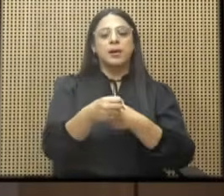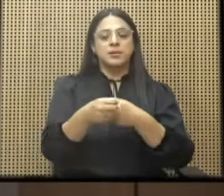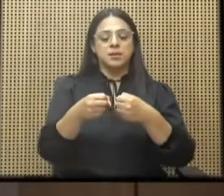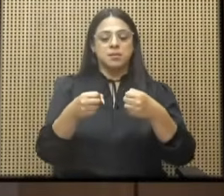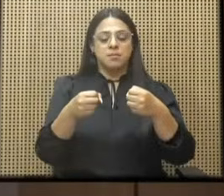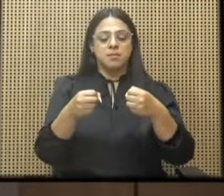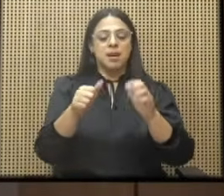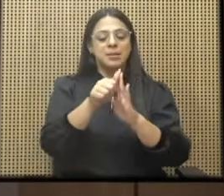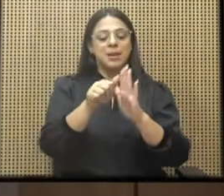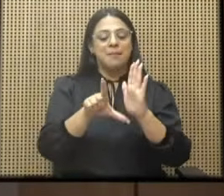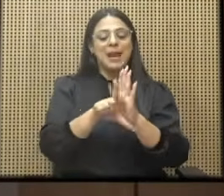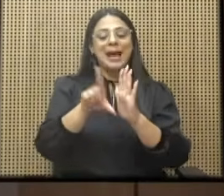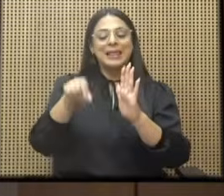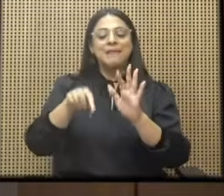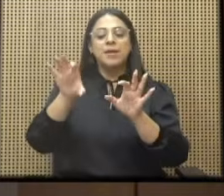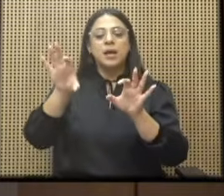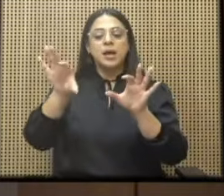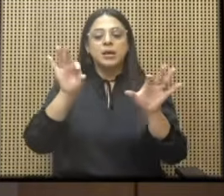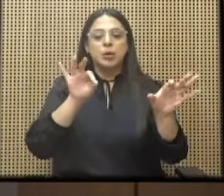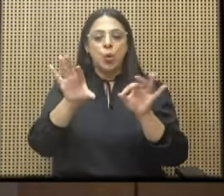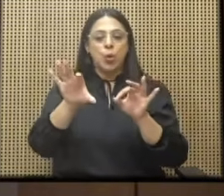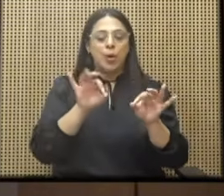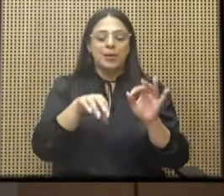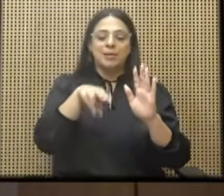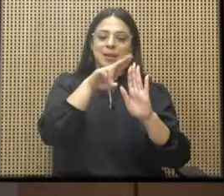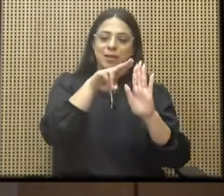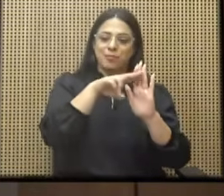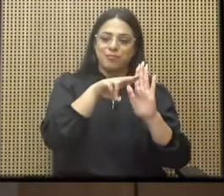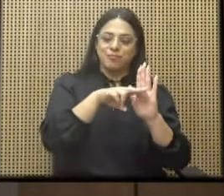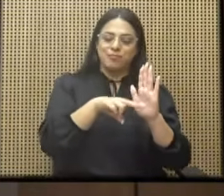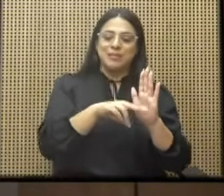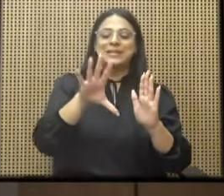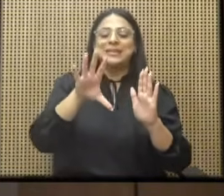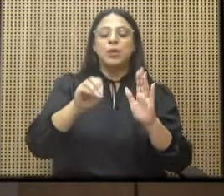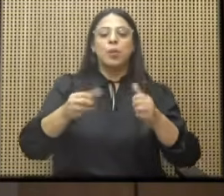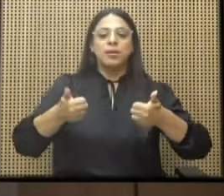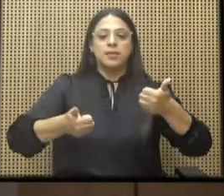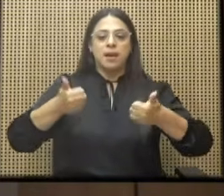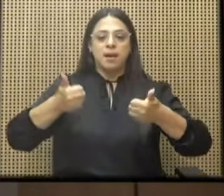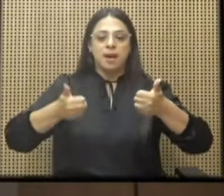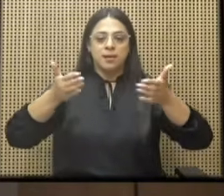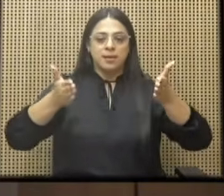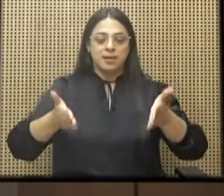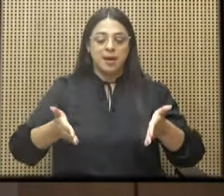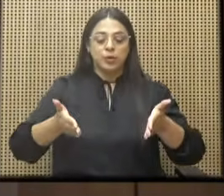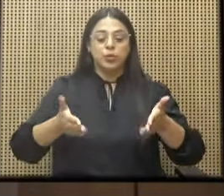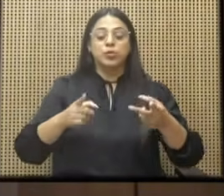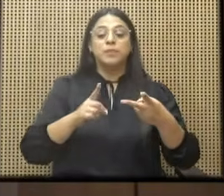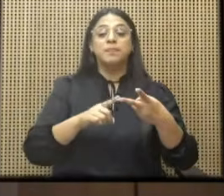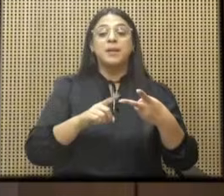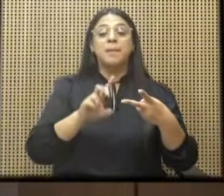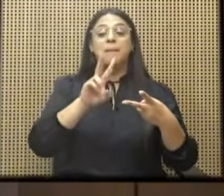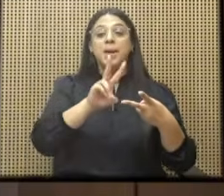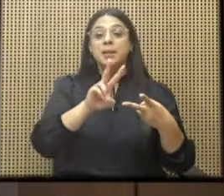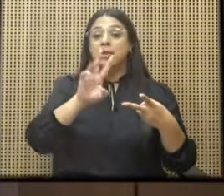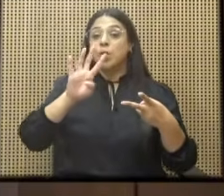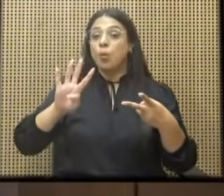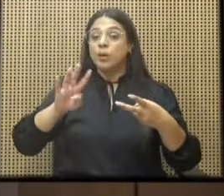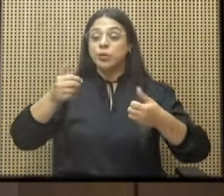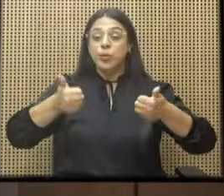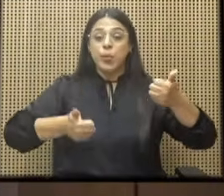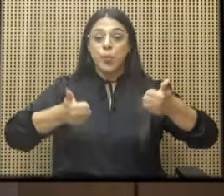suplentes de entre las nóminas de 50 candidatos para las 3 salas y de 24